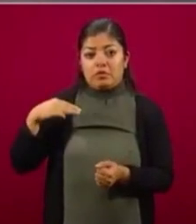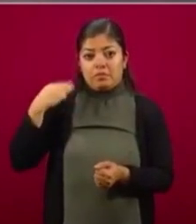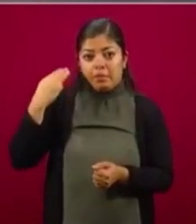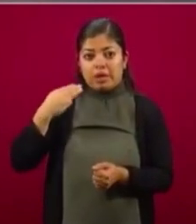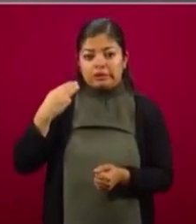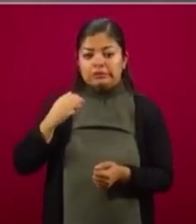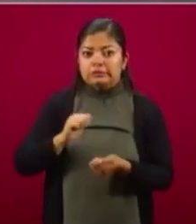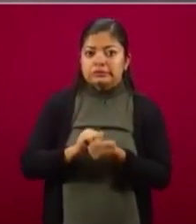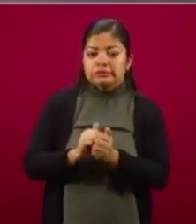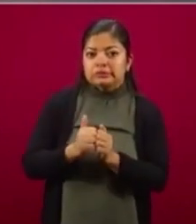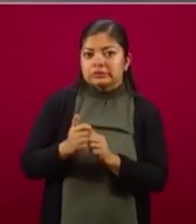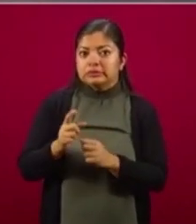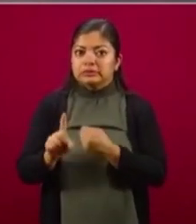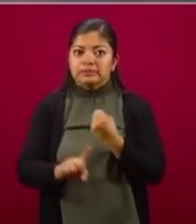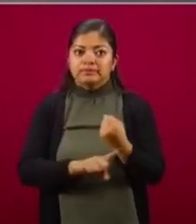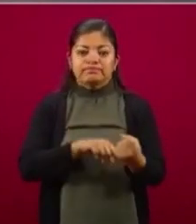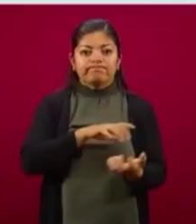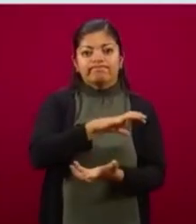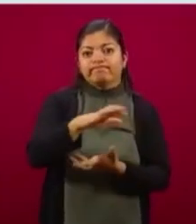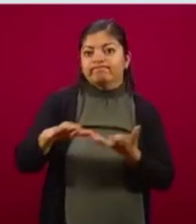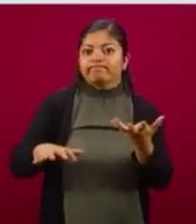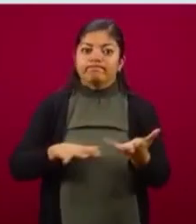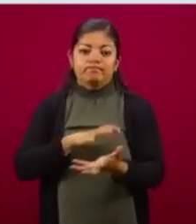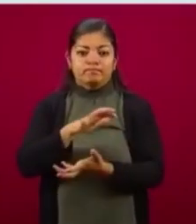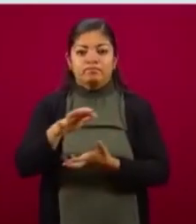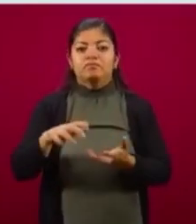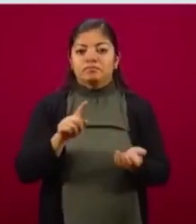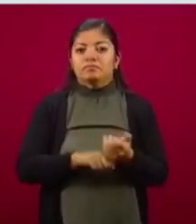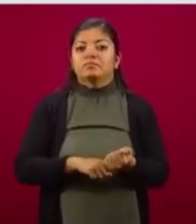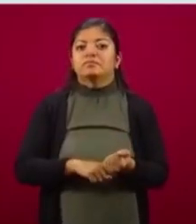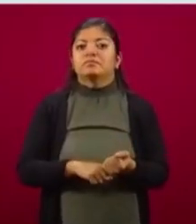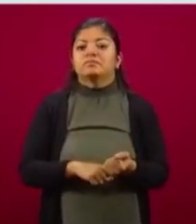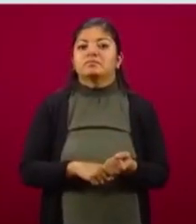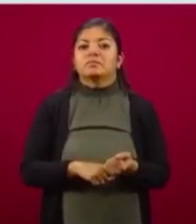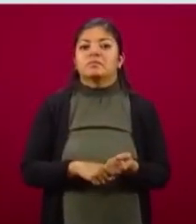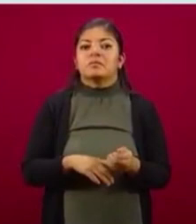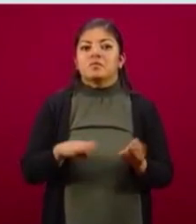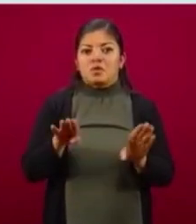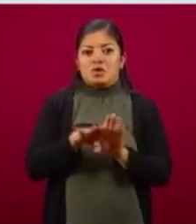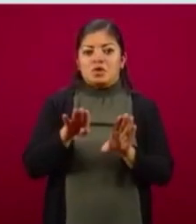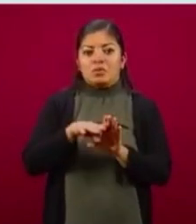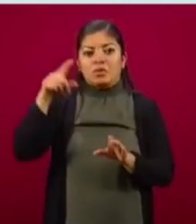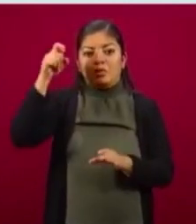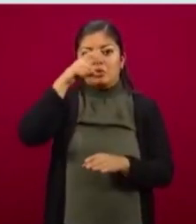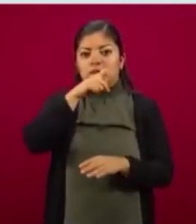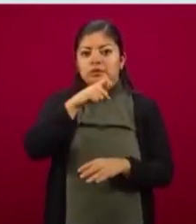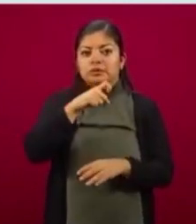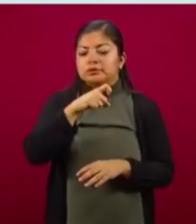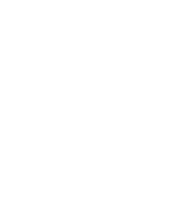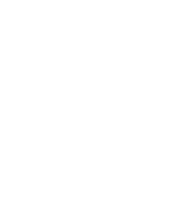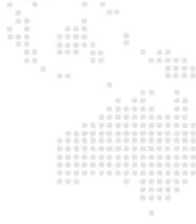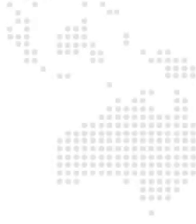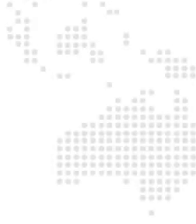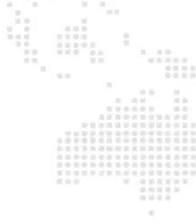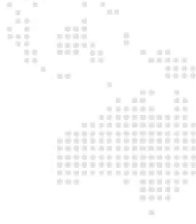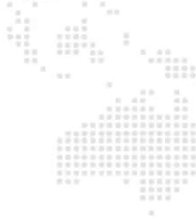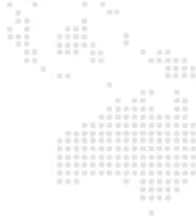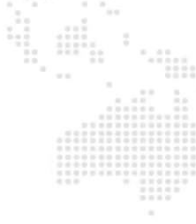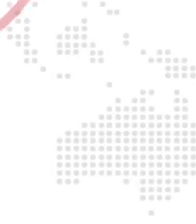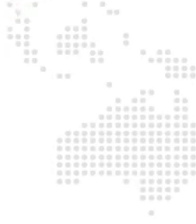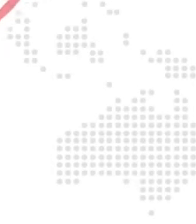ya cuando había una cuestión complicada, ellos decidieron no dar de bajas.